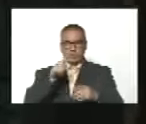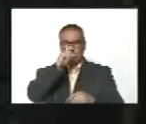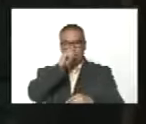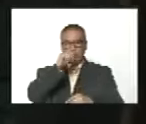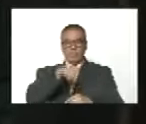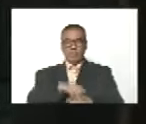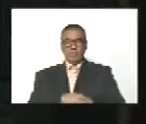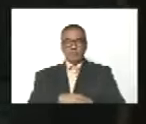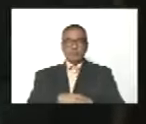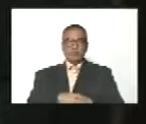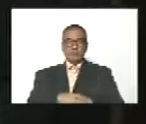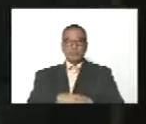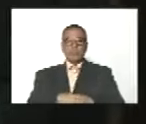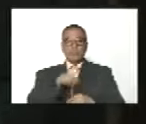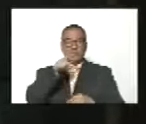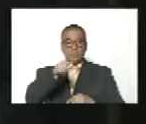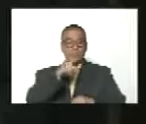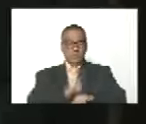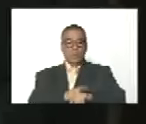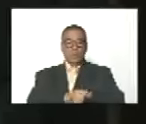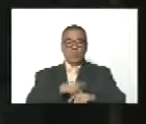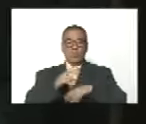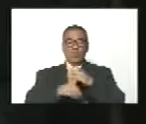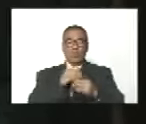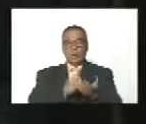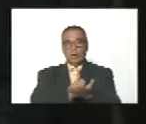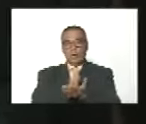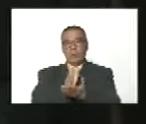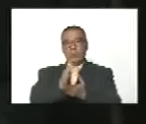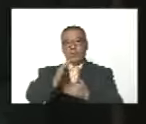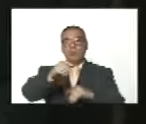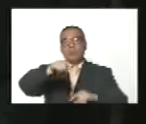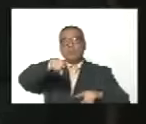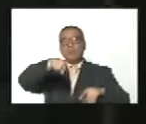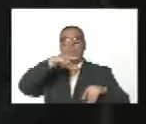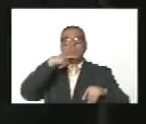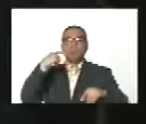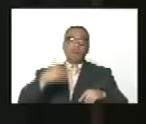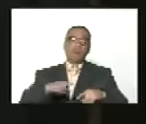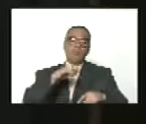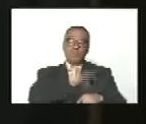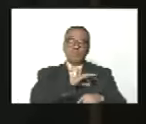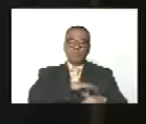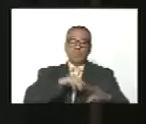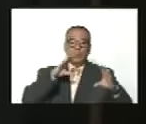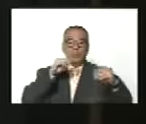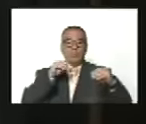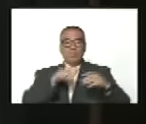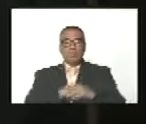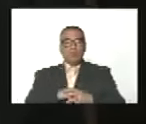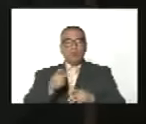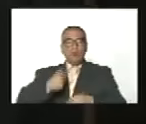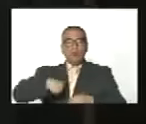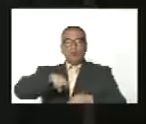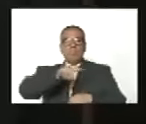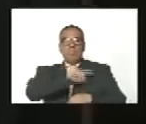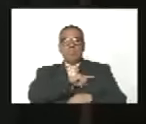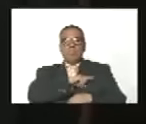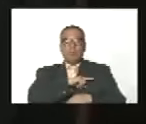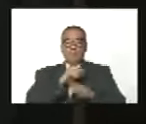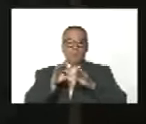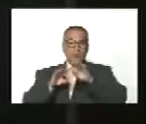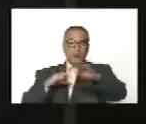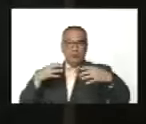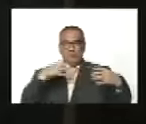época. Tal acontecimiento dio continuidad a la etapa más costosa, socialmente hablando, de nuestra